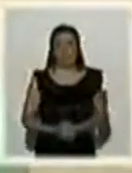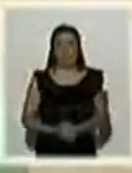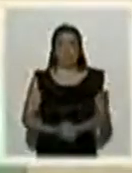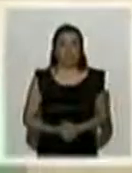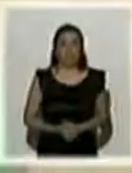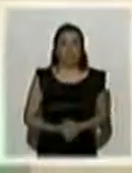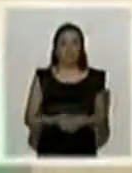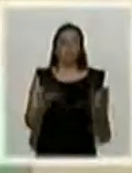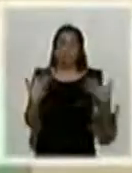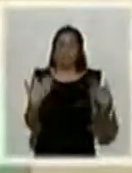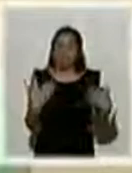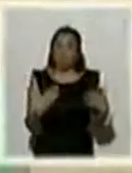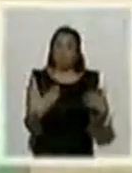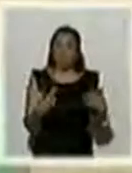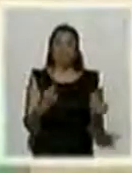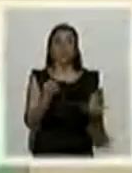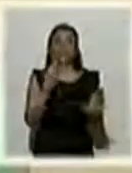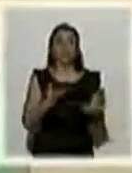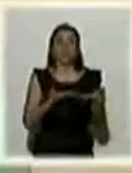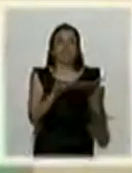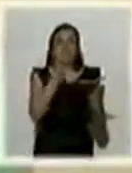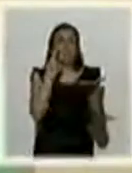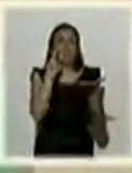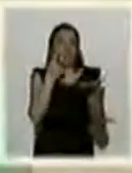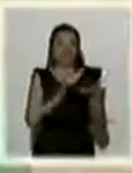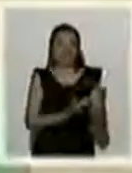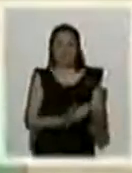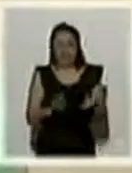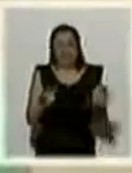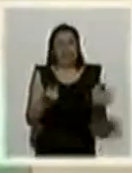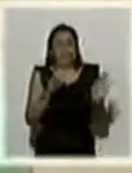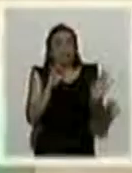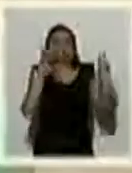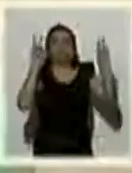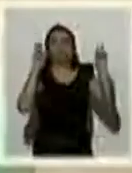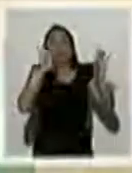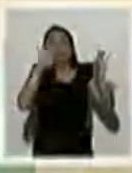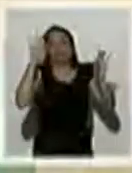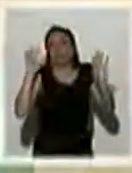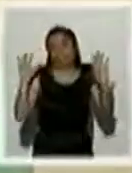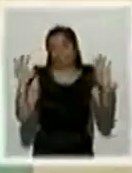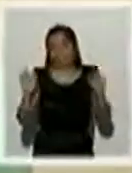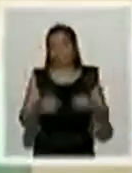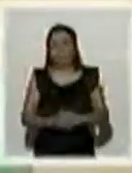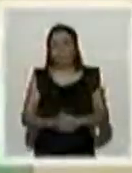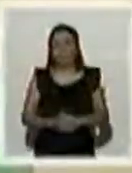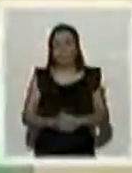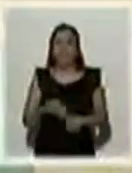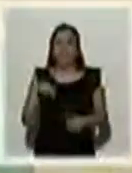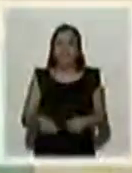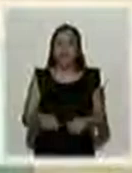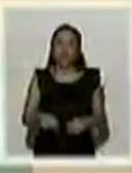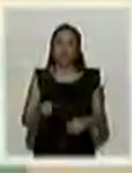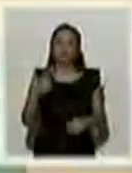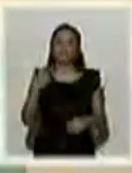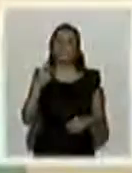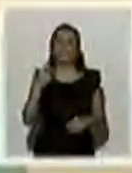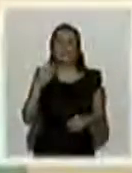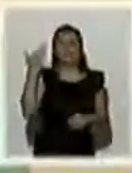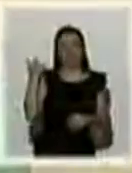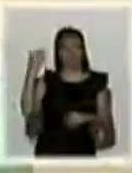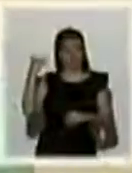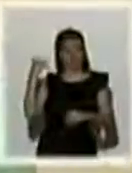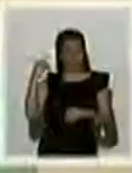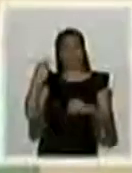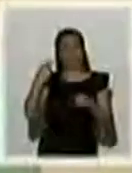conocer el tema que había elegido. En un primer momento, escuchamos su posición en relación a la política fiscal e impositiva. Momento